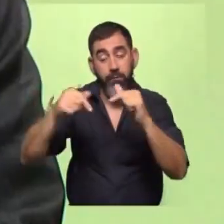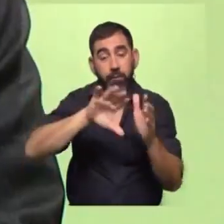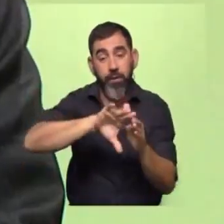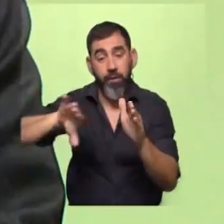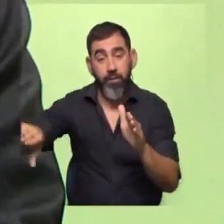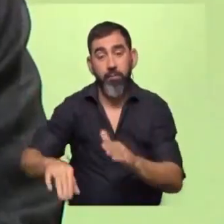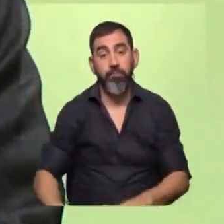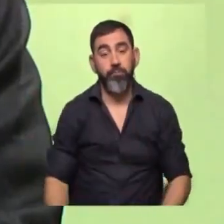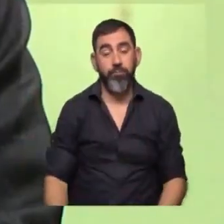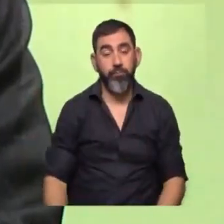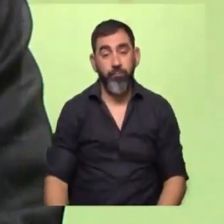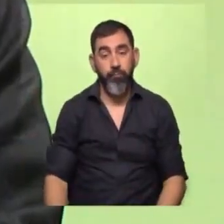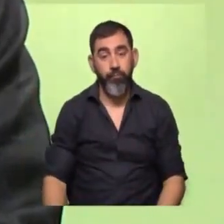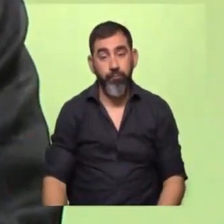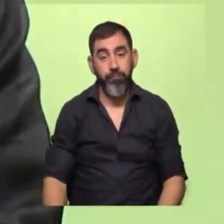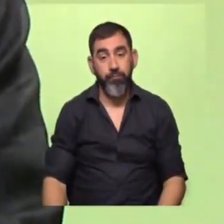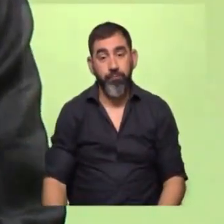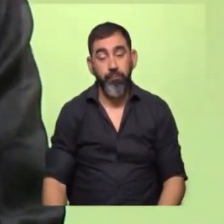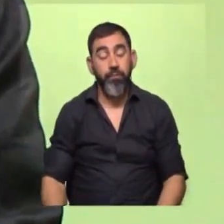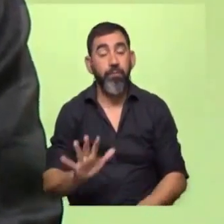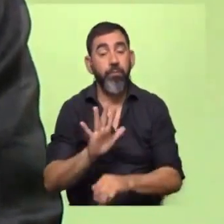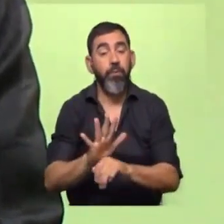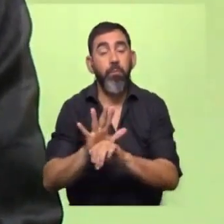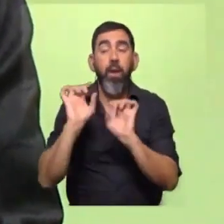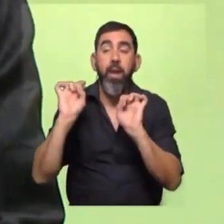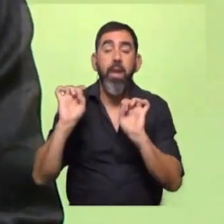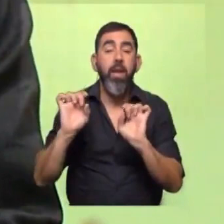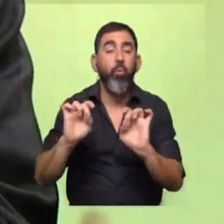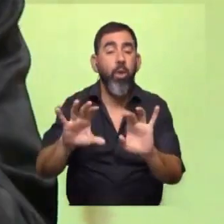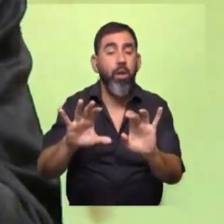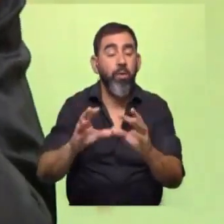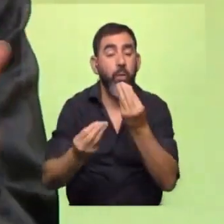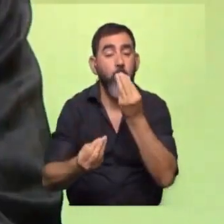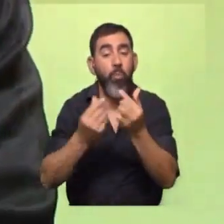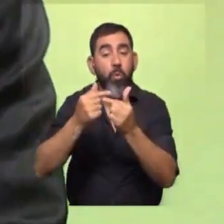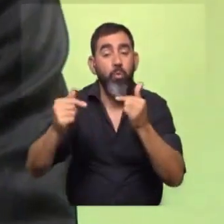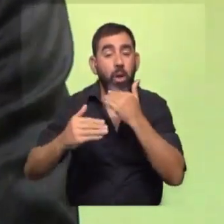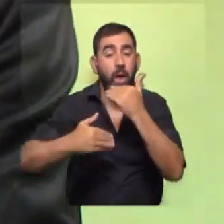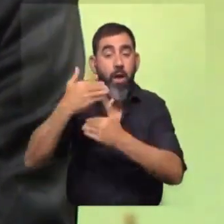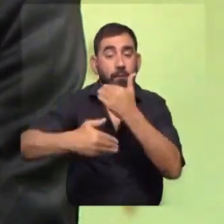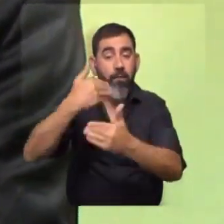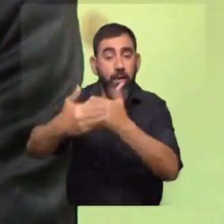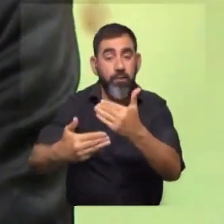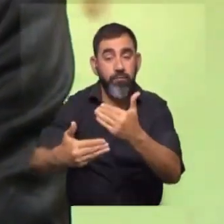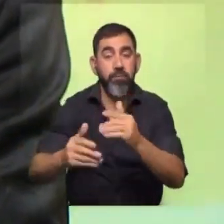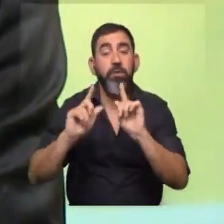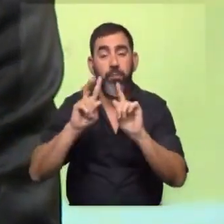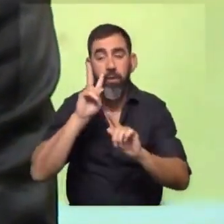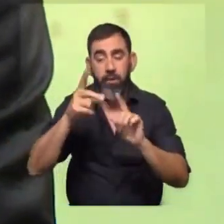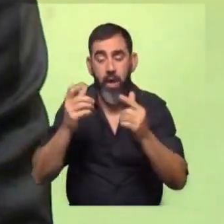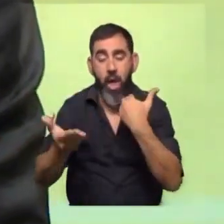Totalmente. Es el paso natural, creo yo, de cómo estas cosas van a ir avanzando, y es algo que se vio también en la